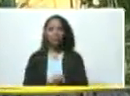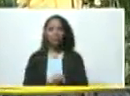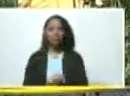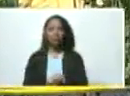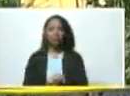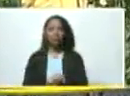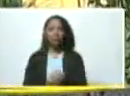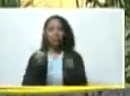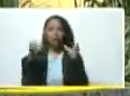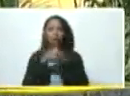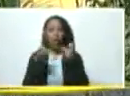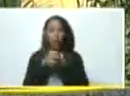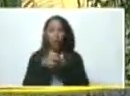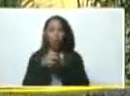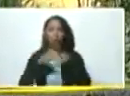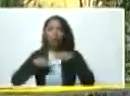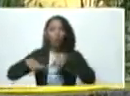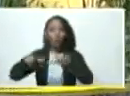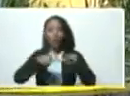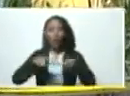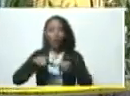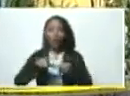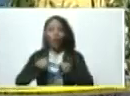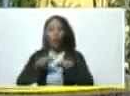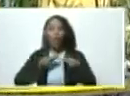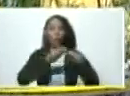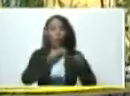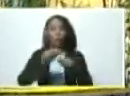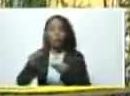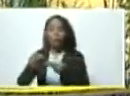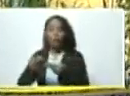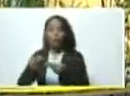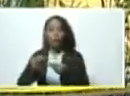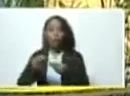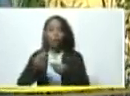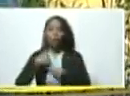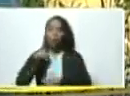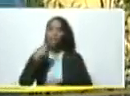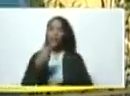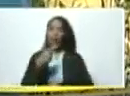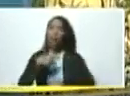Los comités locales de abastecimiento, y yo dije, y producción.